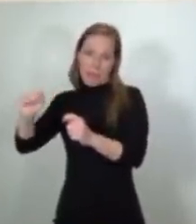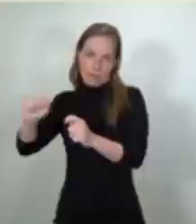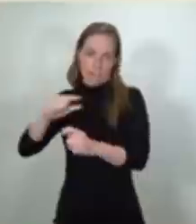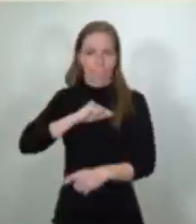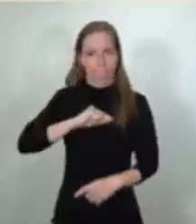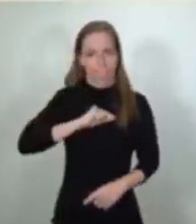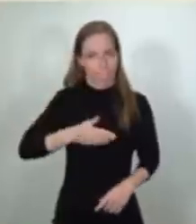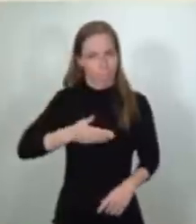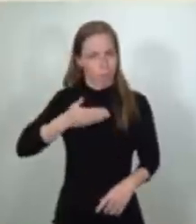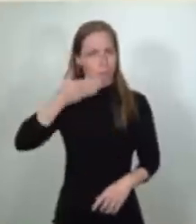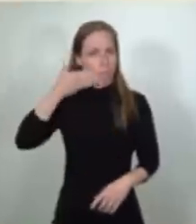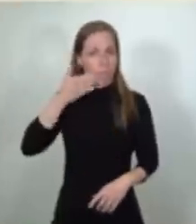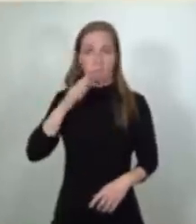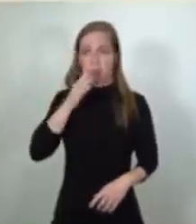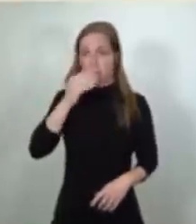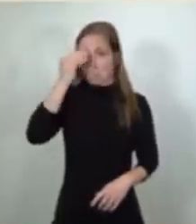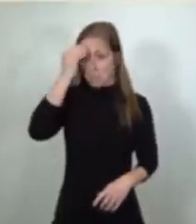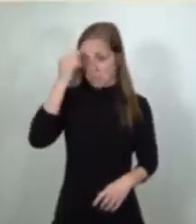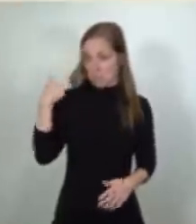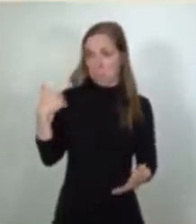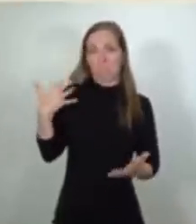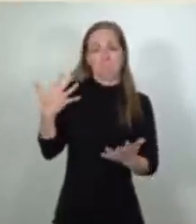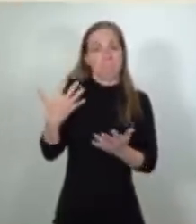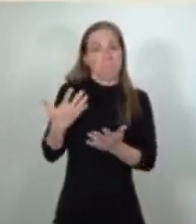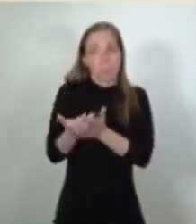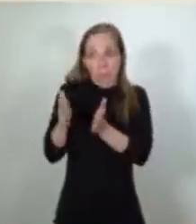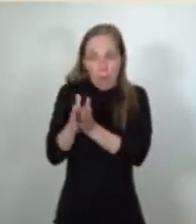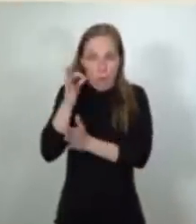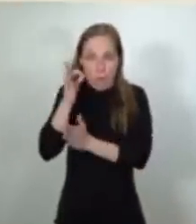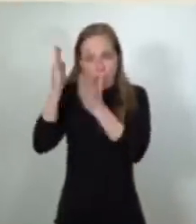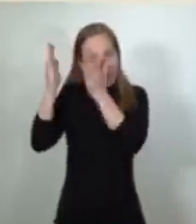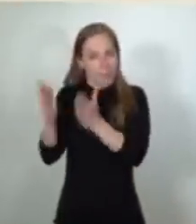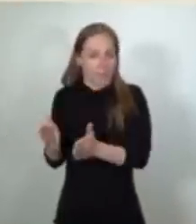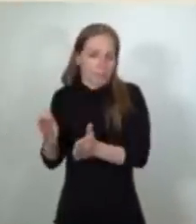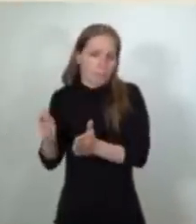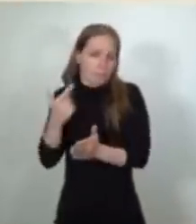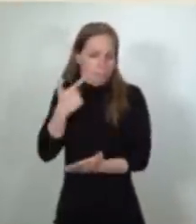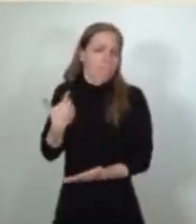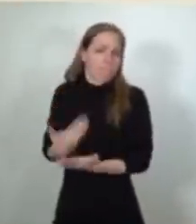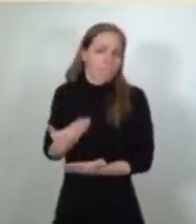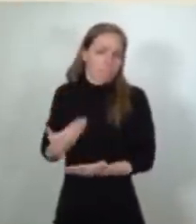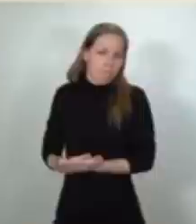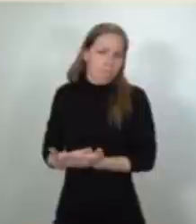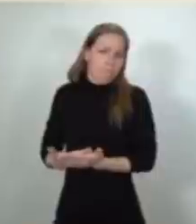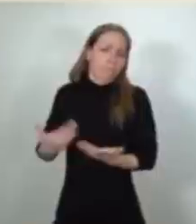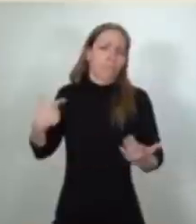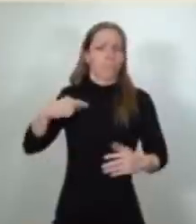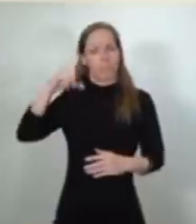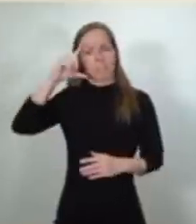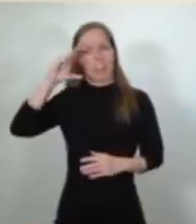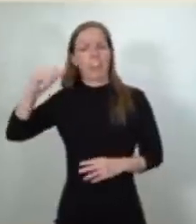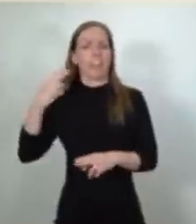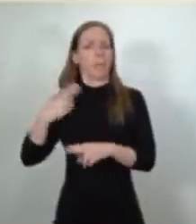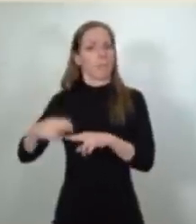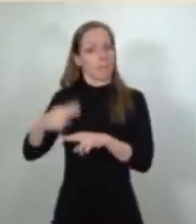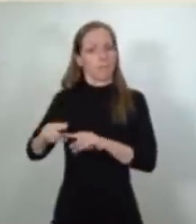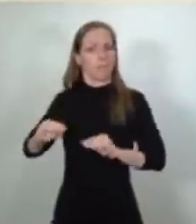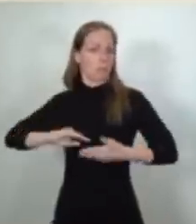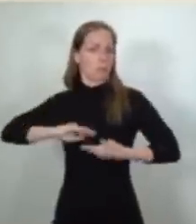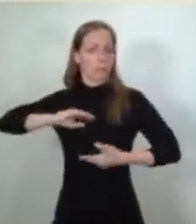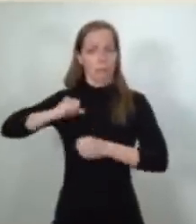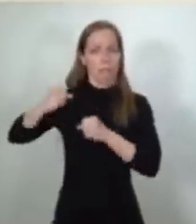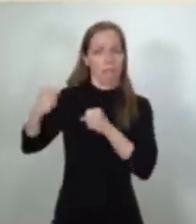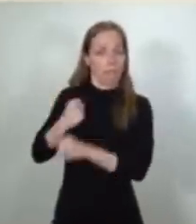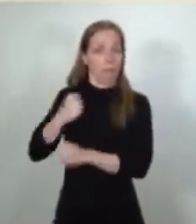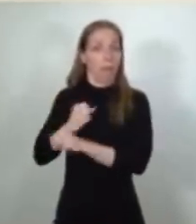que durante este tiempo, compañera, has demostrado sobradamente tu inteligencia política, tu capacidad de trabajo,